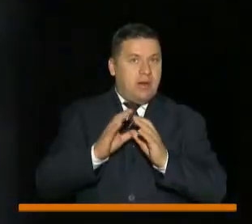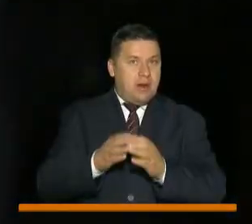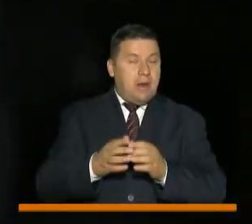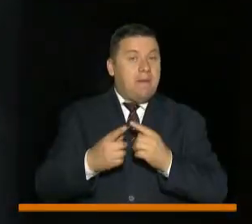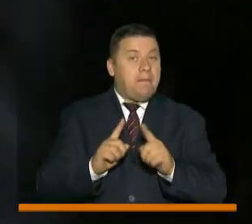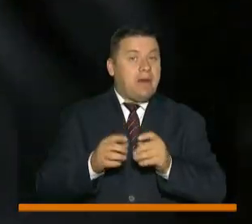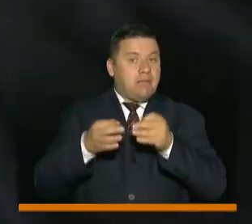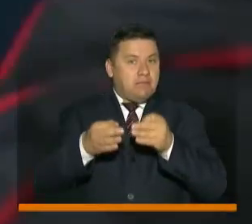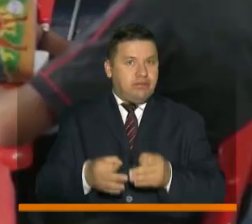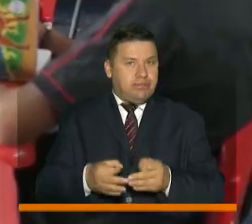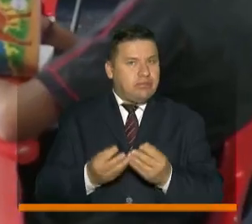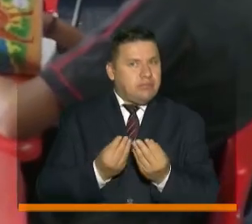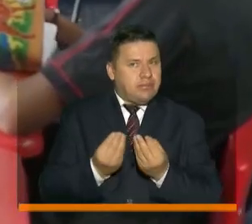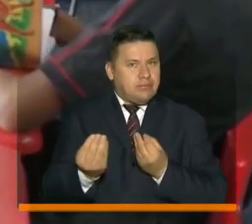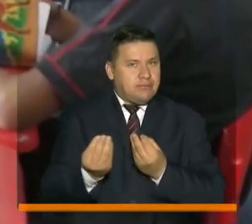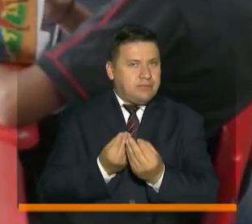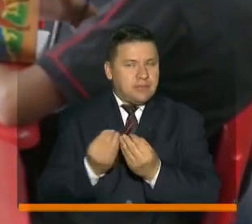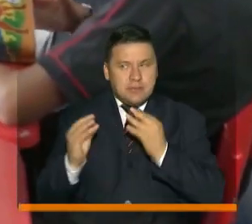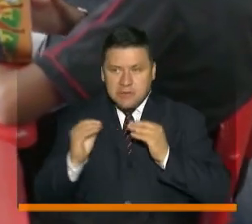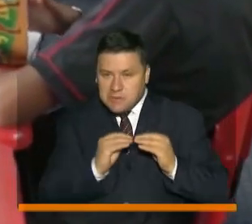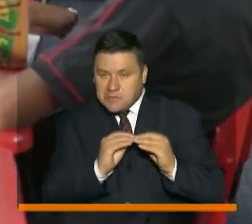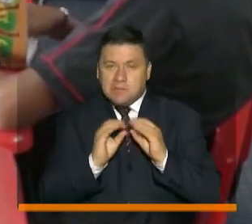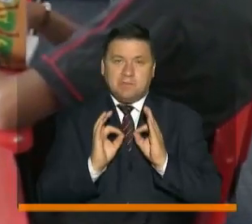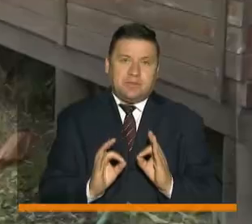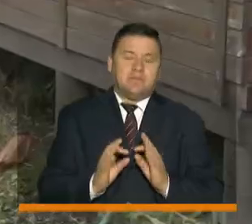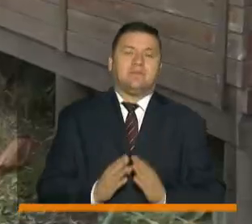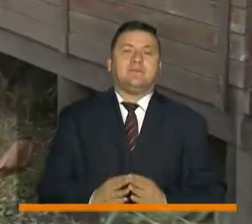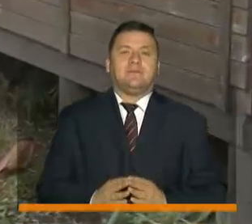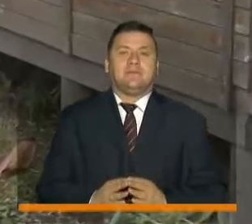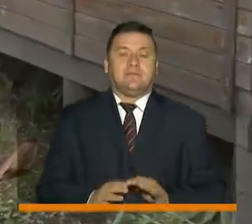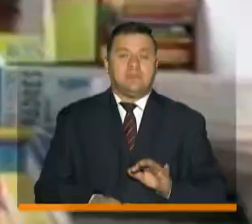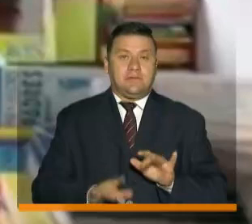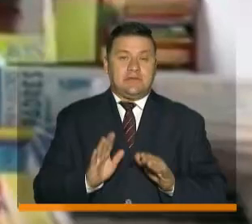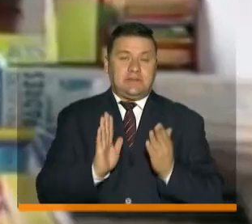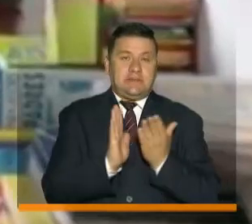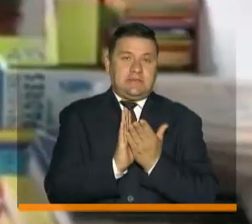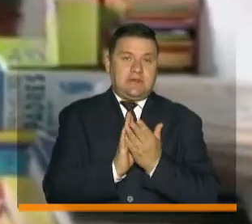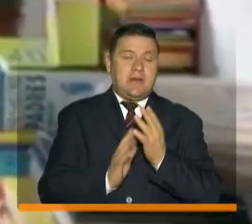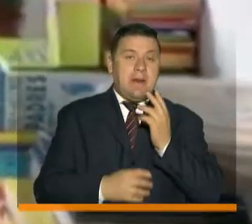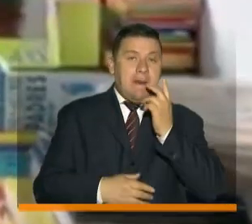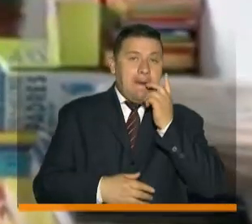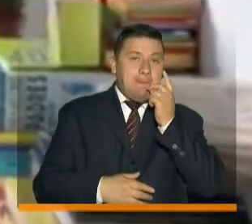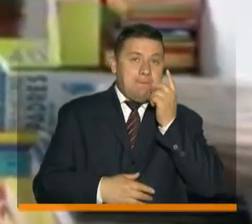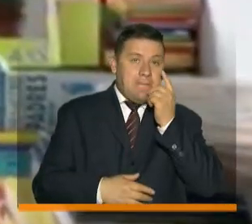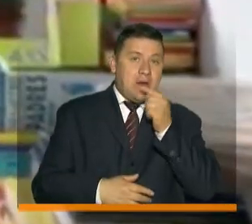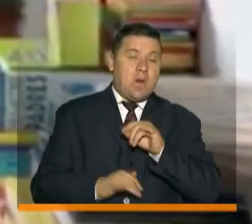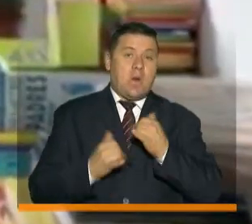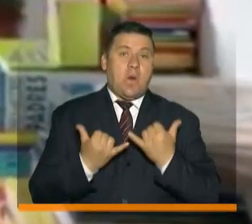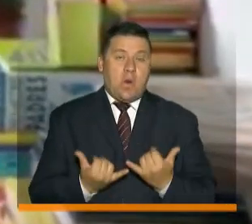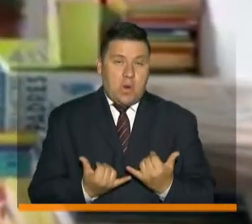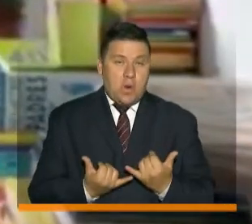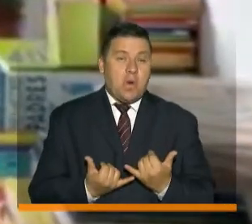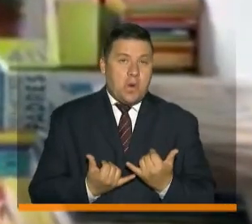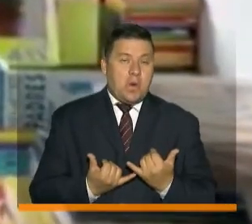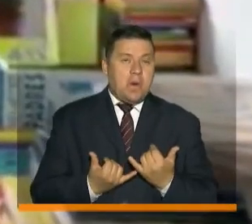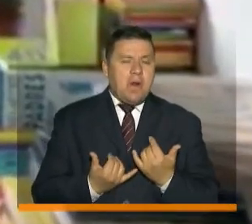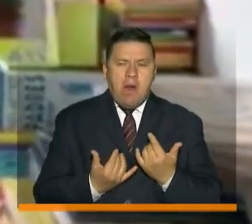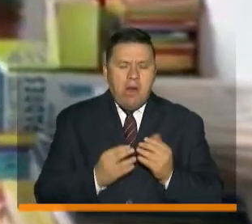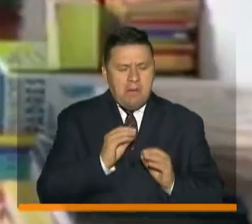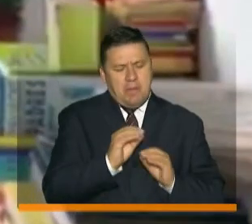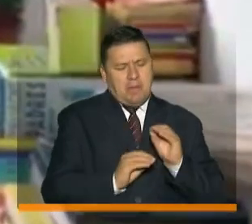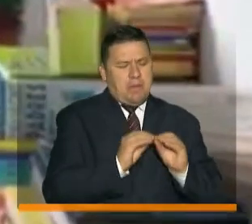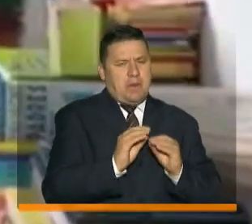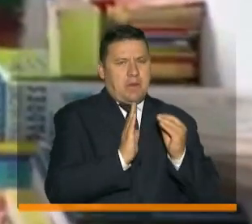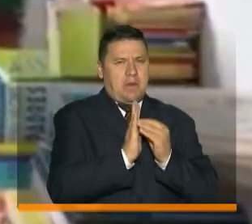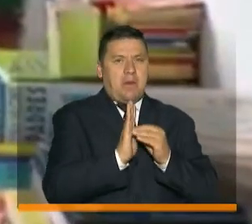el esquema de alternancia. La Secretaría de Educación de Pereira hoy estuvo verificando